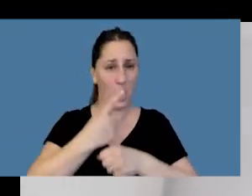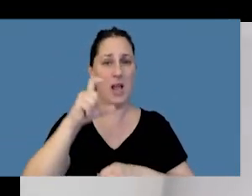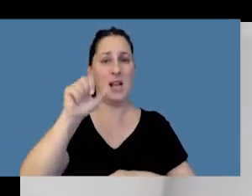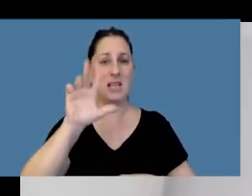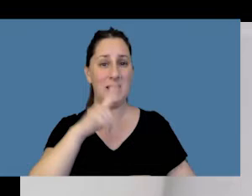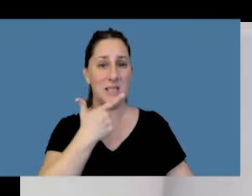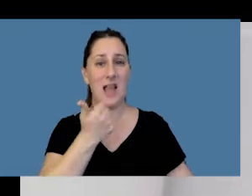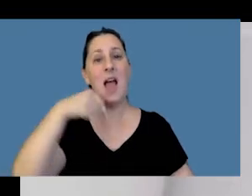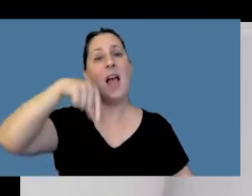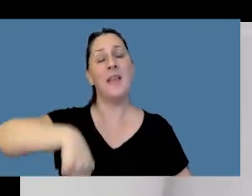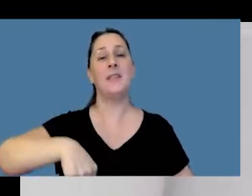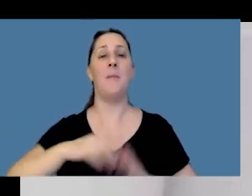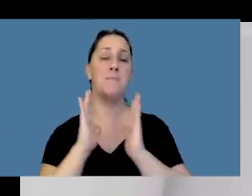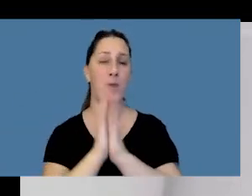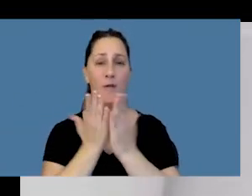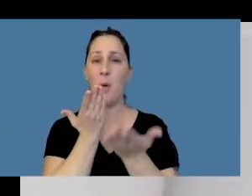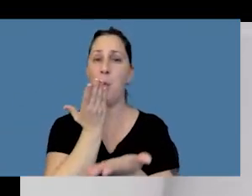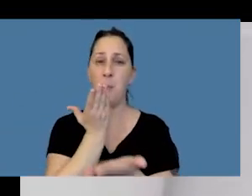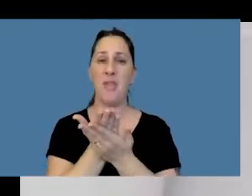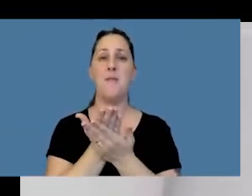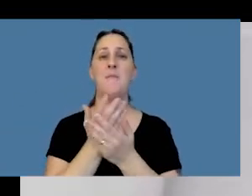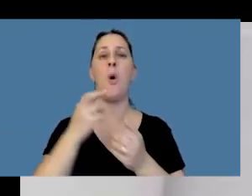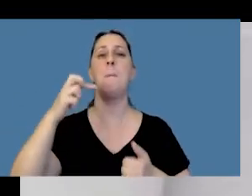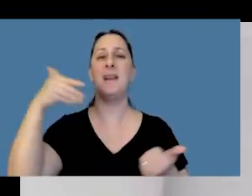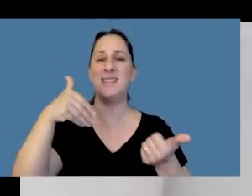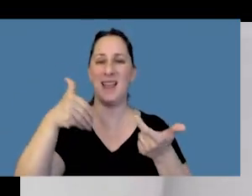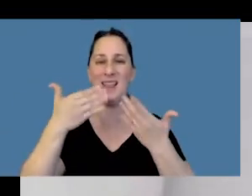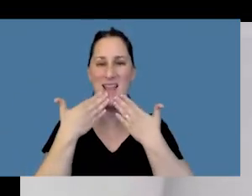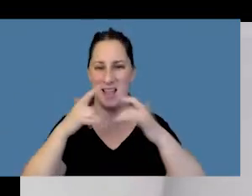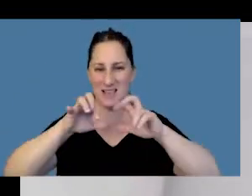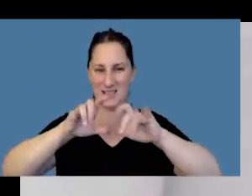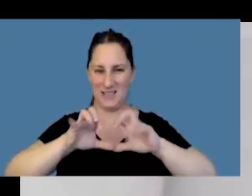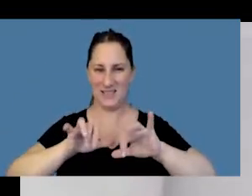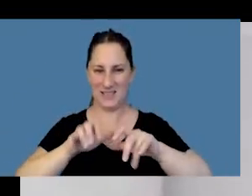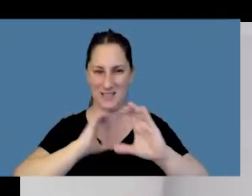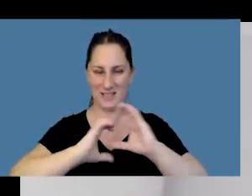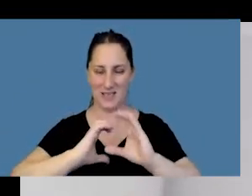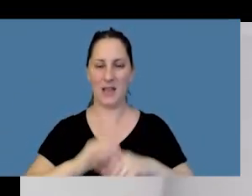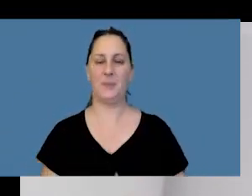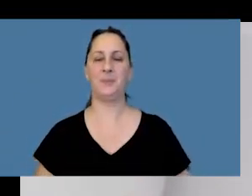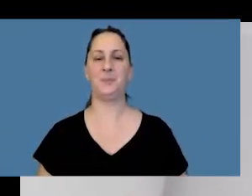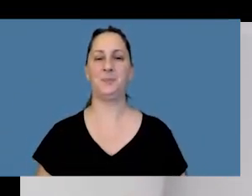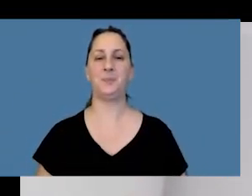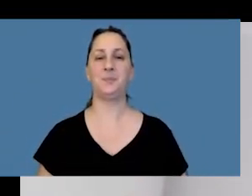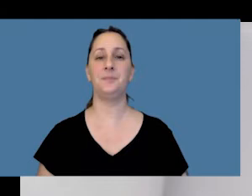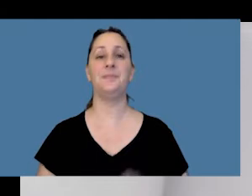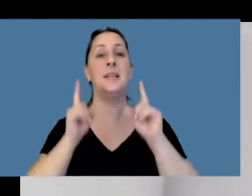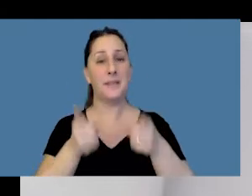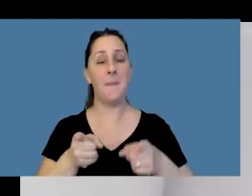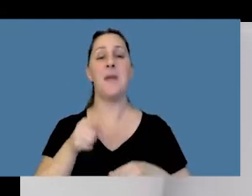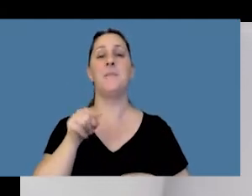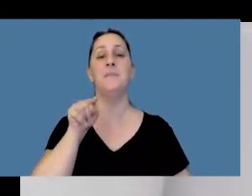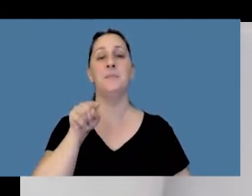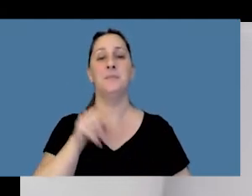que les pedimos por favor que den el presente a través del chat, del formulario que vamos a subir. Recuerden también